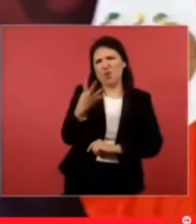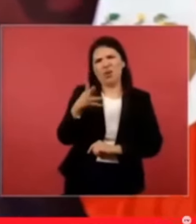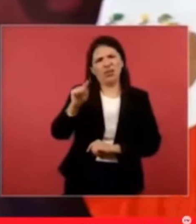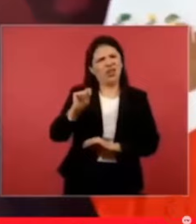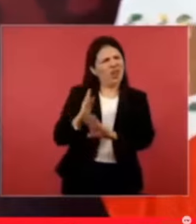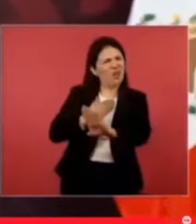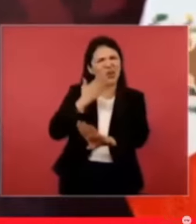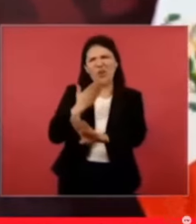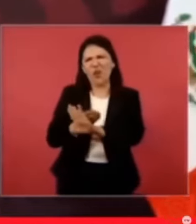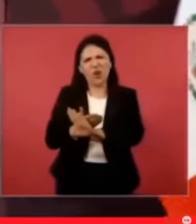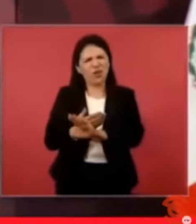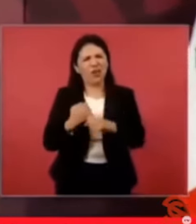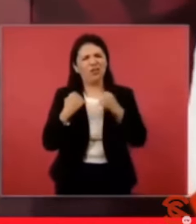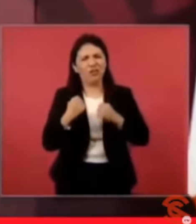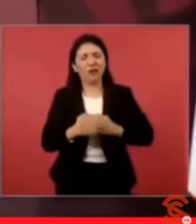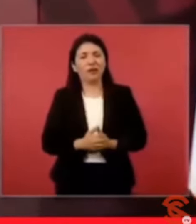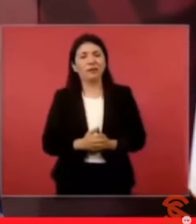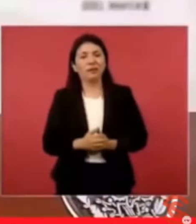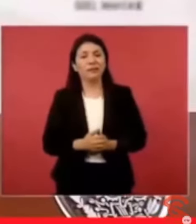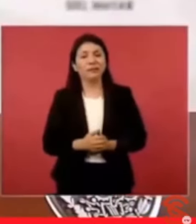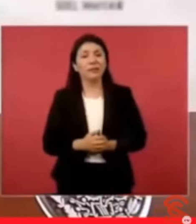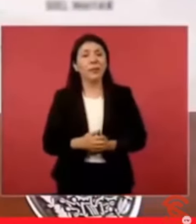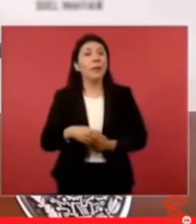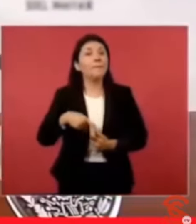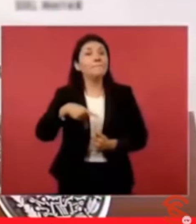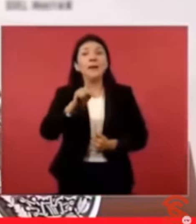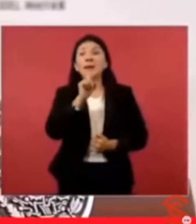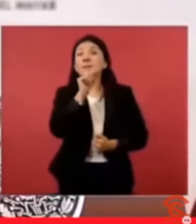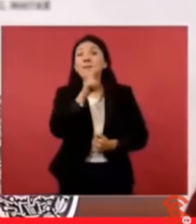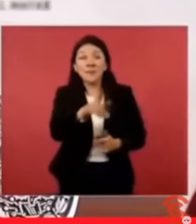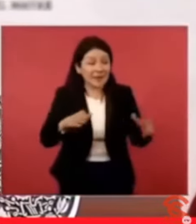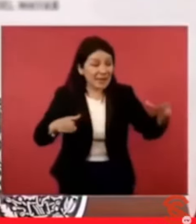pero a casi la misma familia,